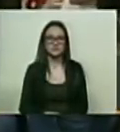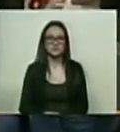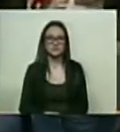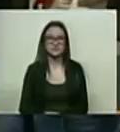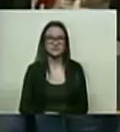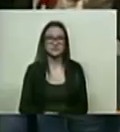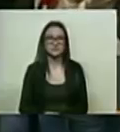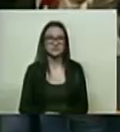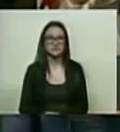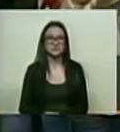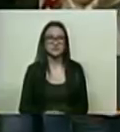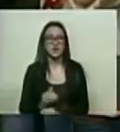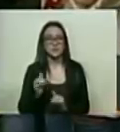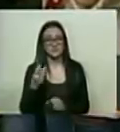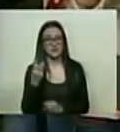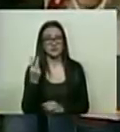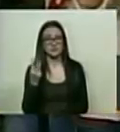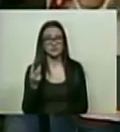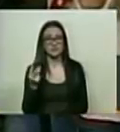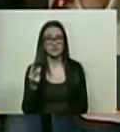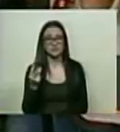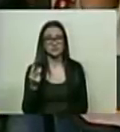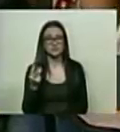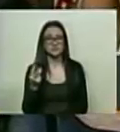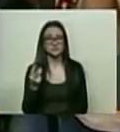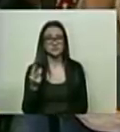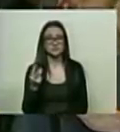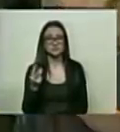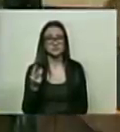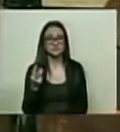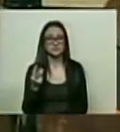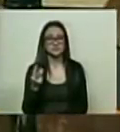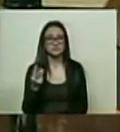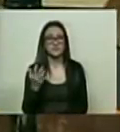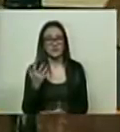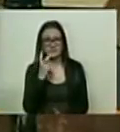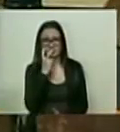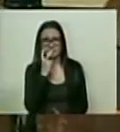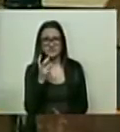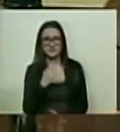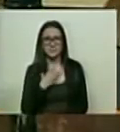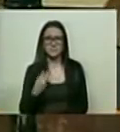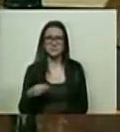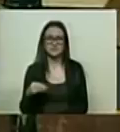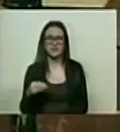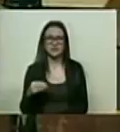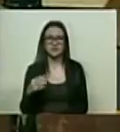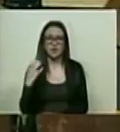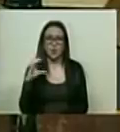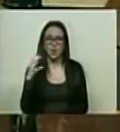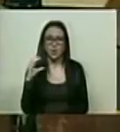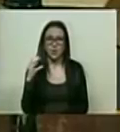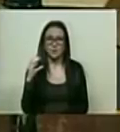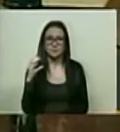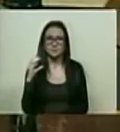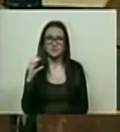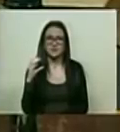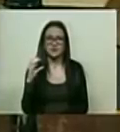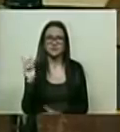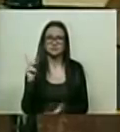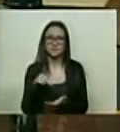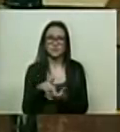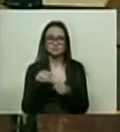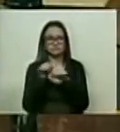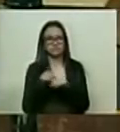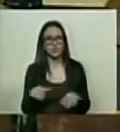por la 3 también. Sin lugar a duda, la visita del presidente Santos a Cúcuta, el